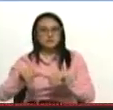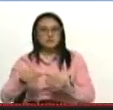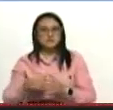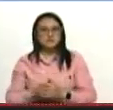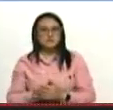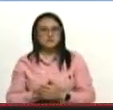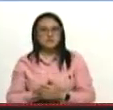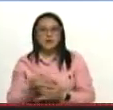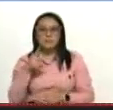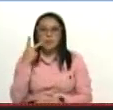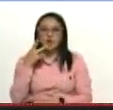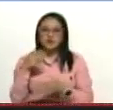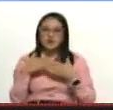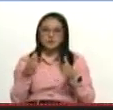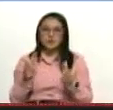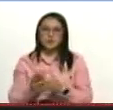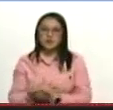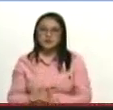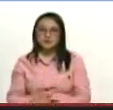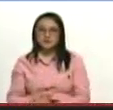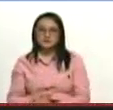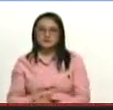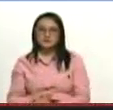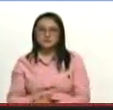de política pública